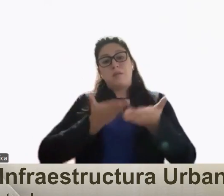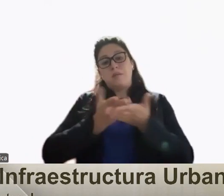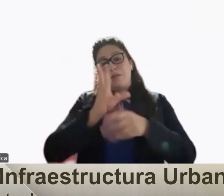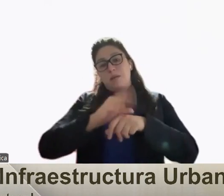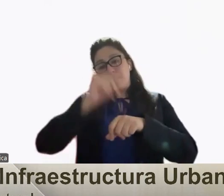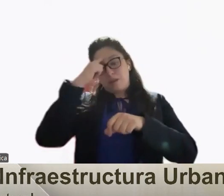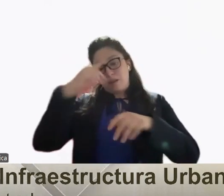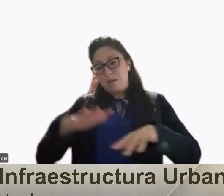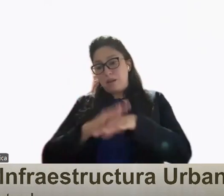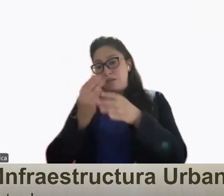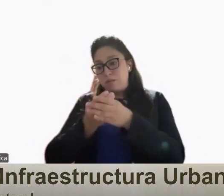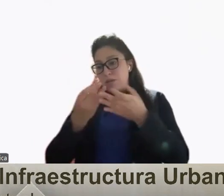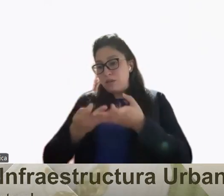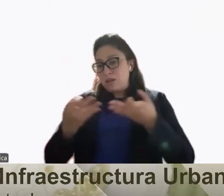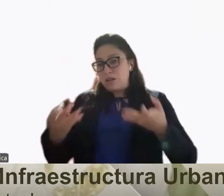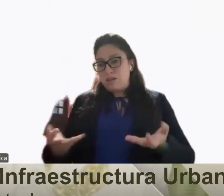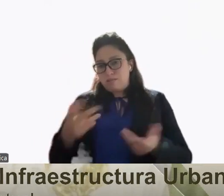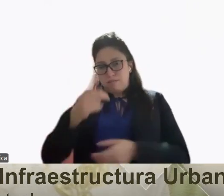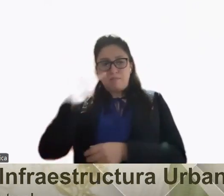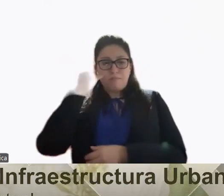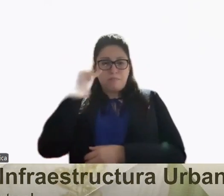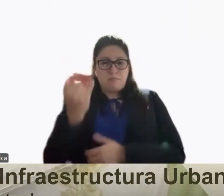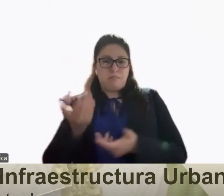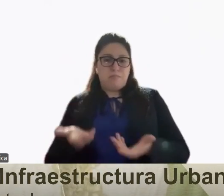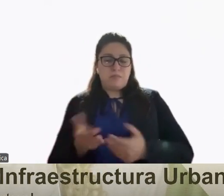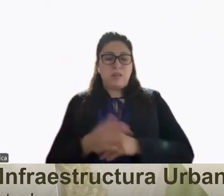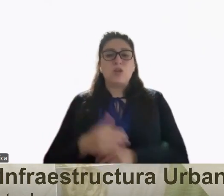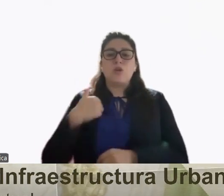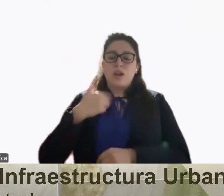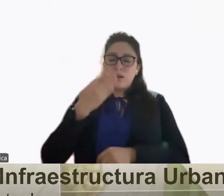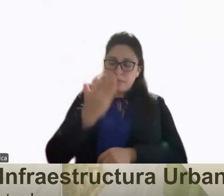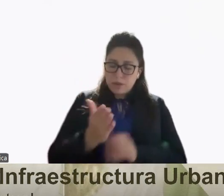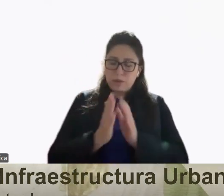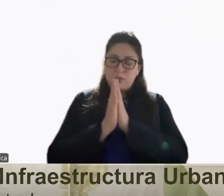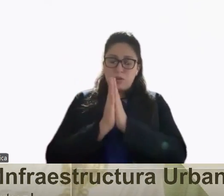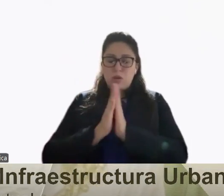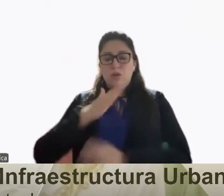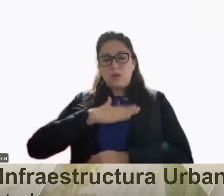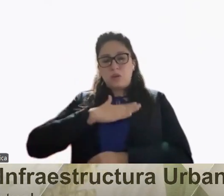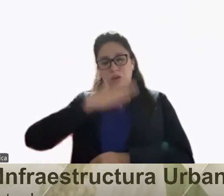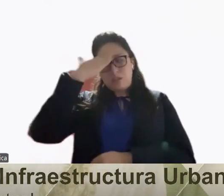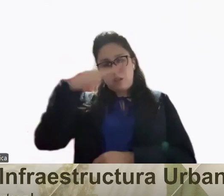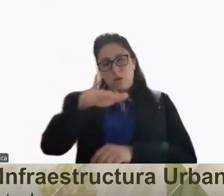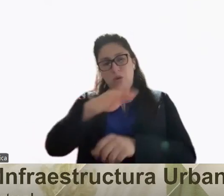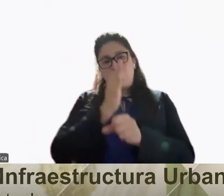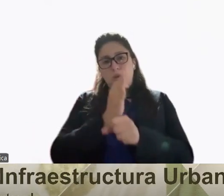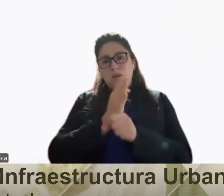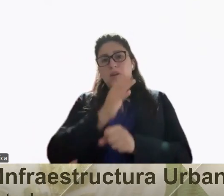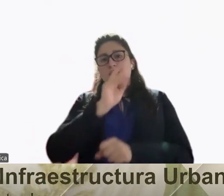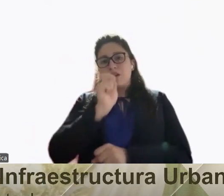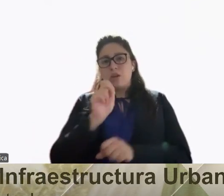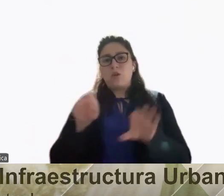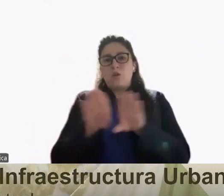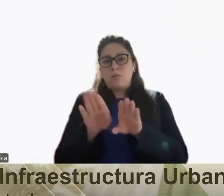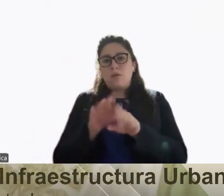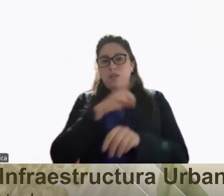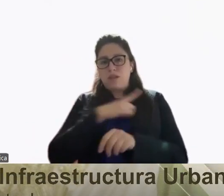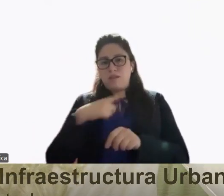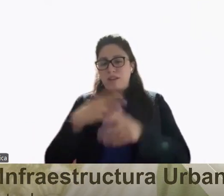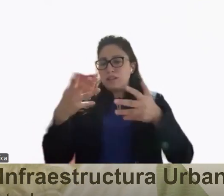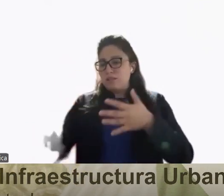por atender, diputada. Yo, insisto, sé que usted me va a decir que es lo correcto y está en su